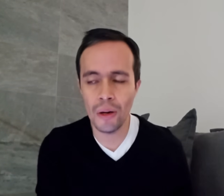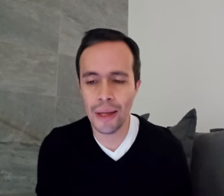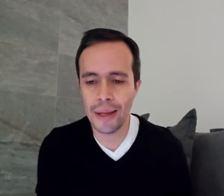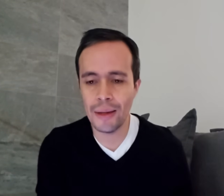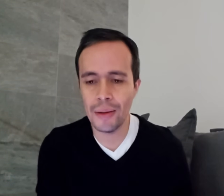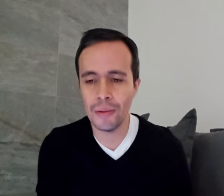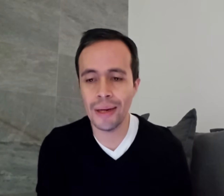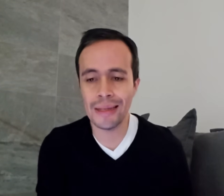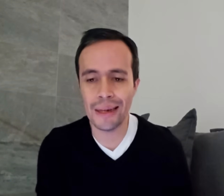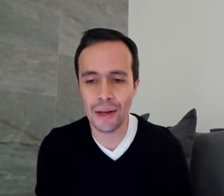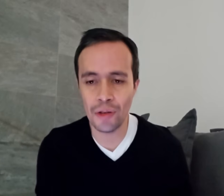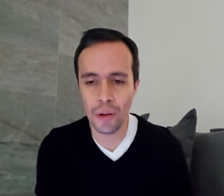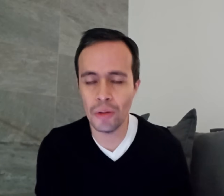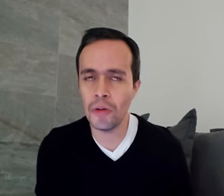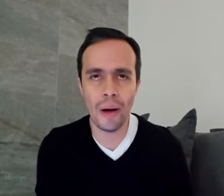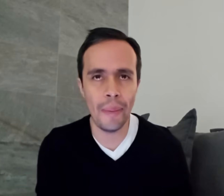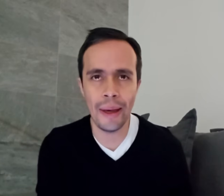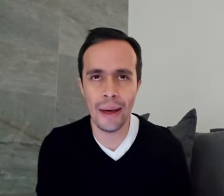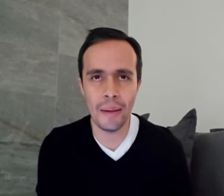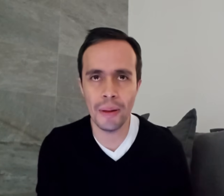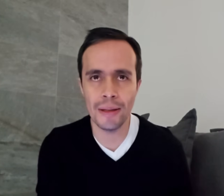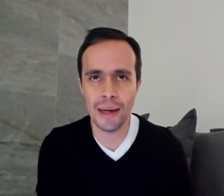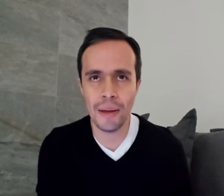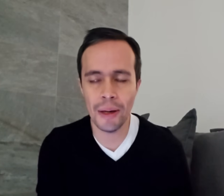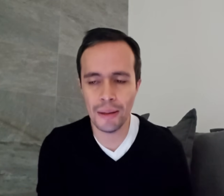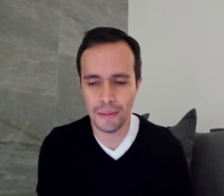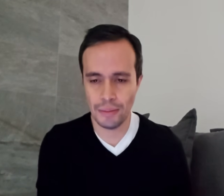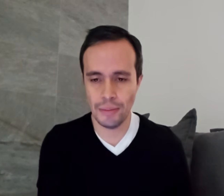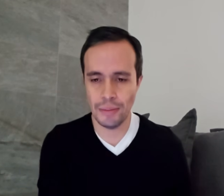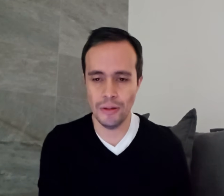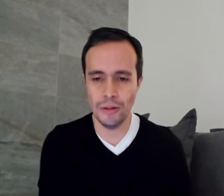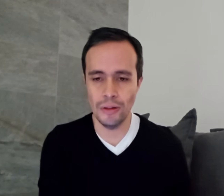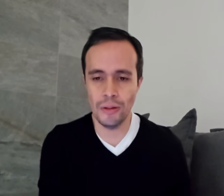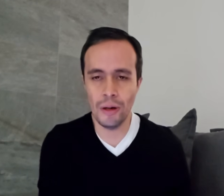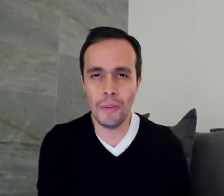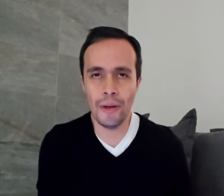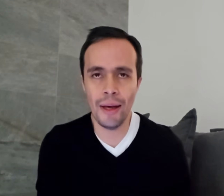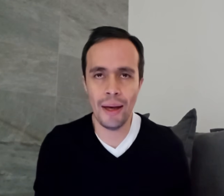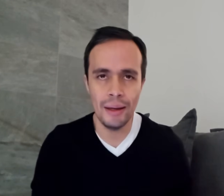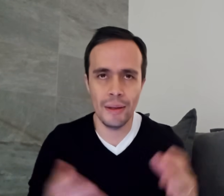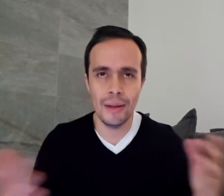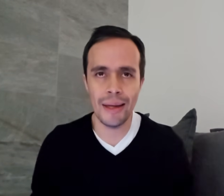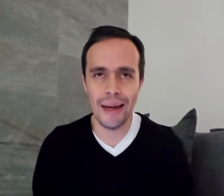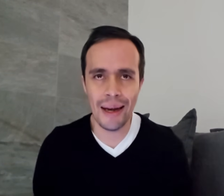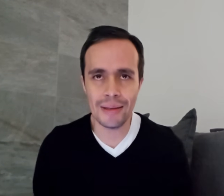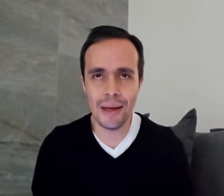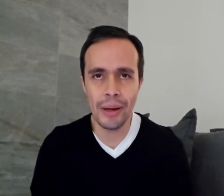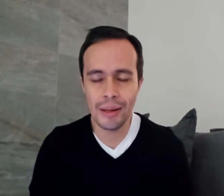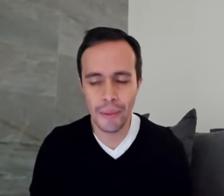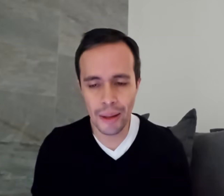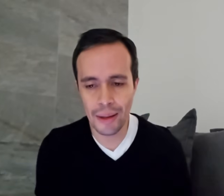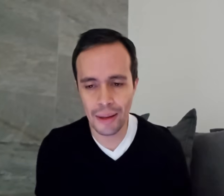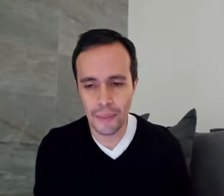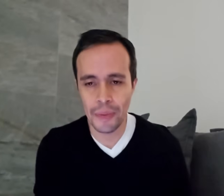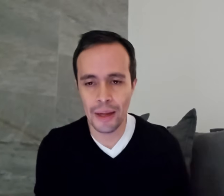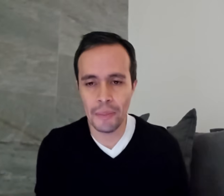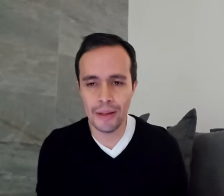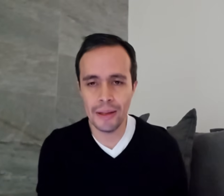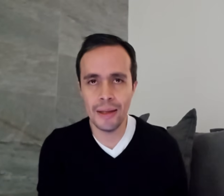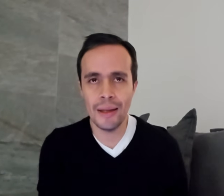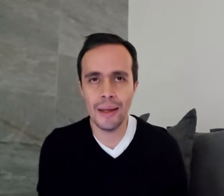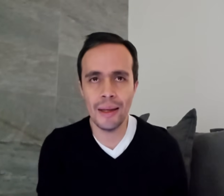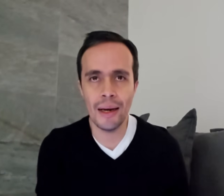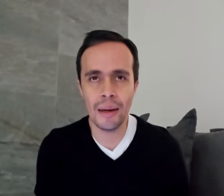partido monolítico, una cerrazón, no había prensa libre, uno no podía quejarse abiertamente